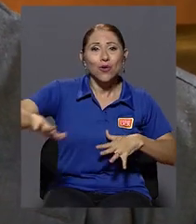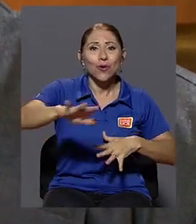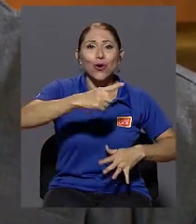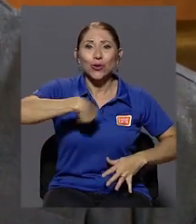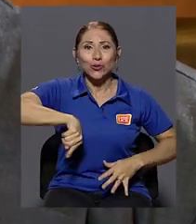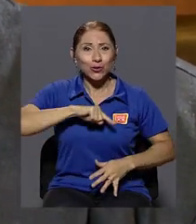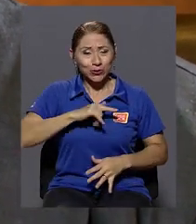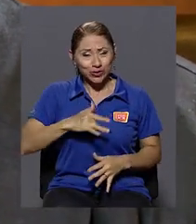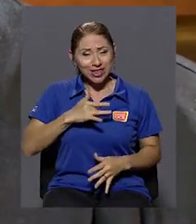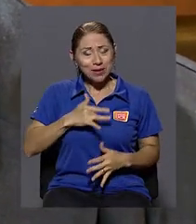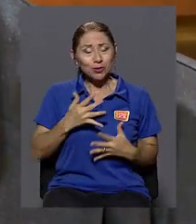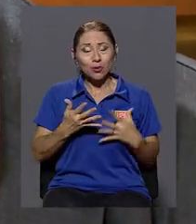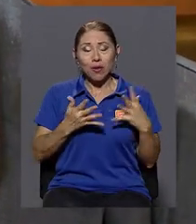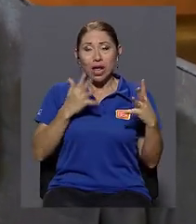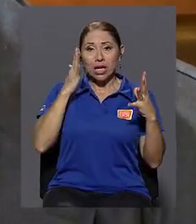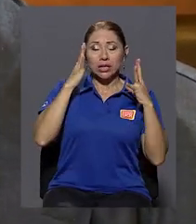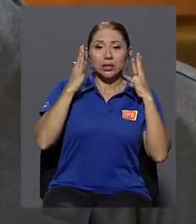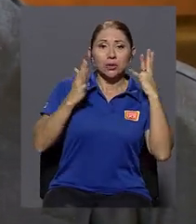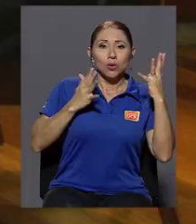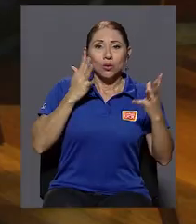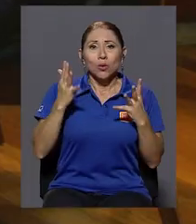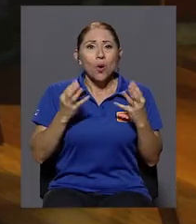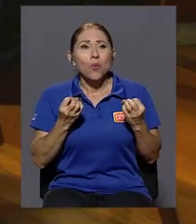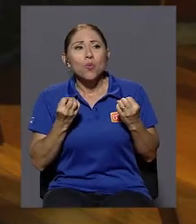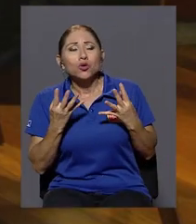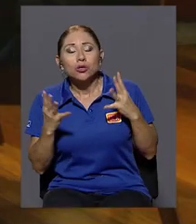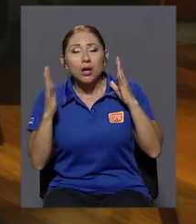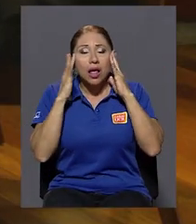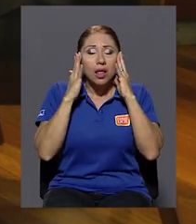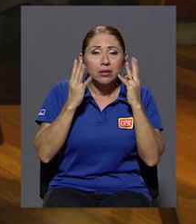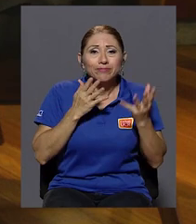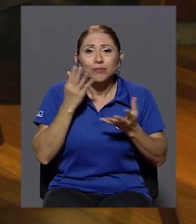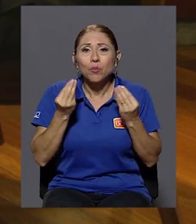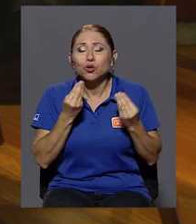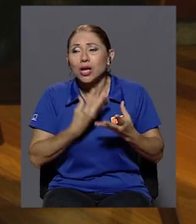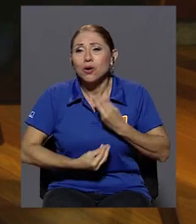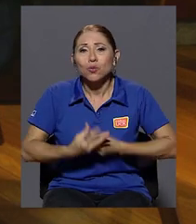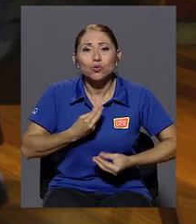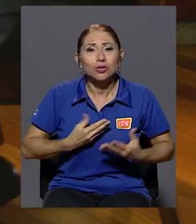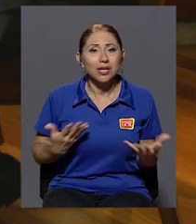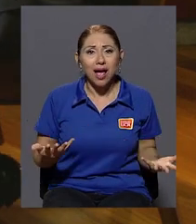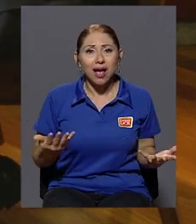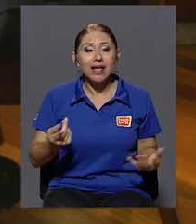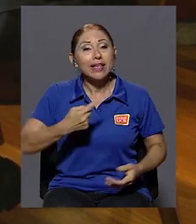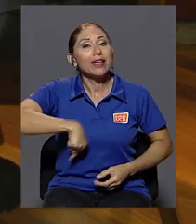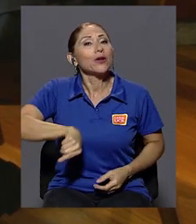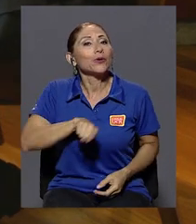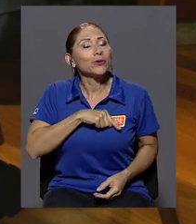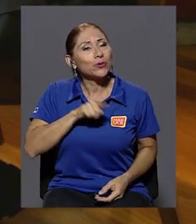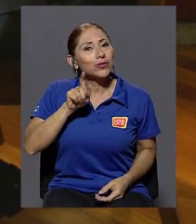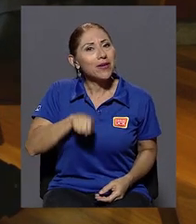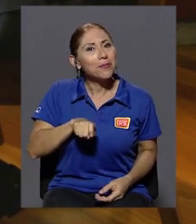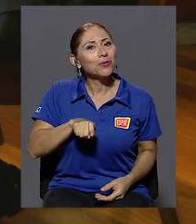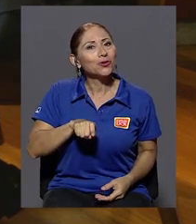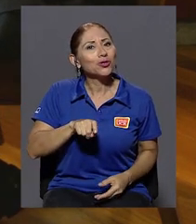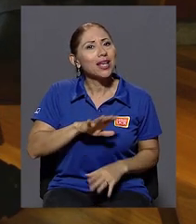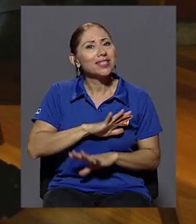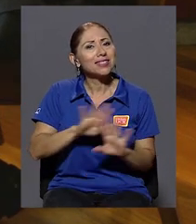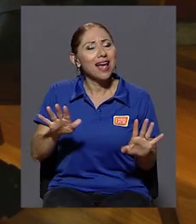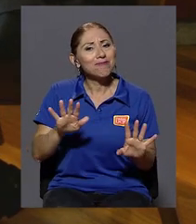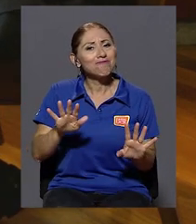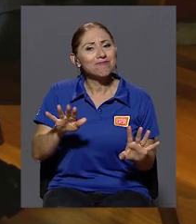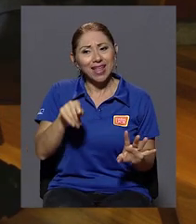donde nos sentimos, las sociedades se sienten abrumadas, con mucho desasosiego, con mucha angustia, y nosotros tenemos